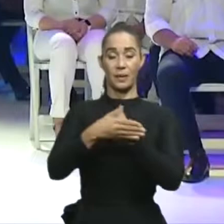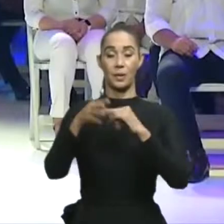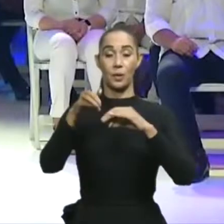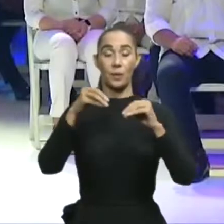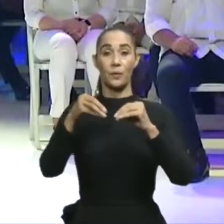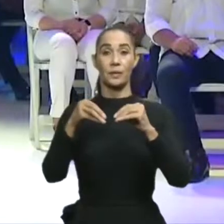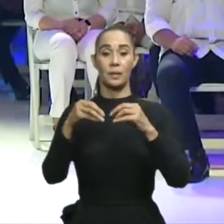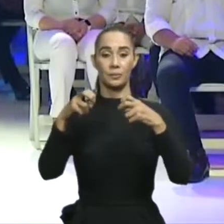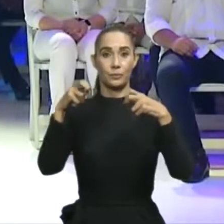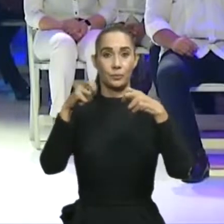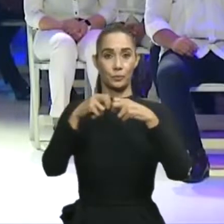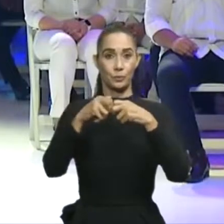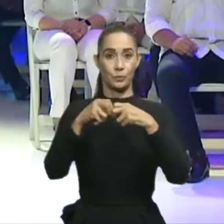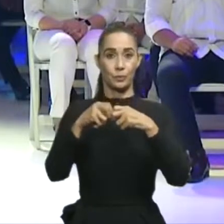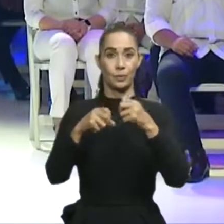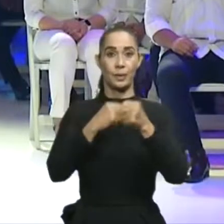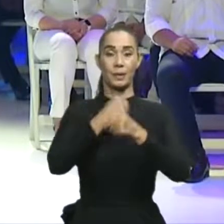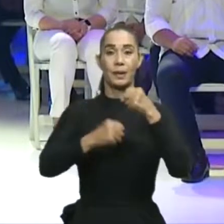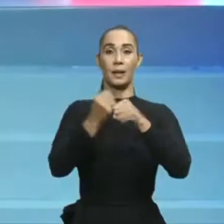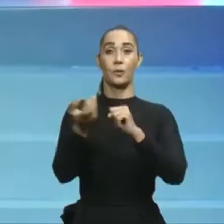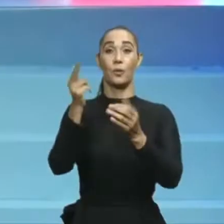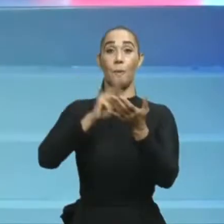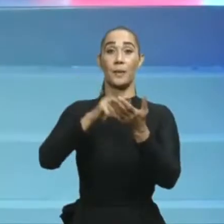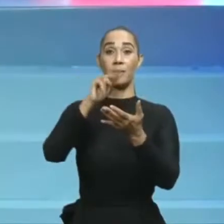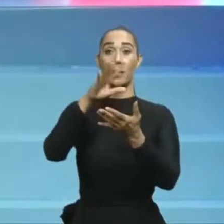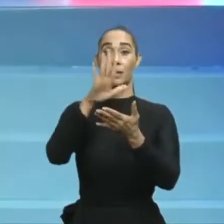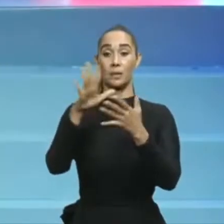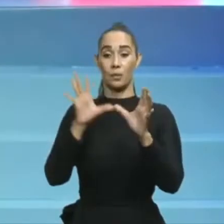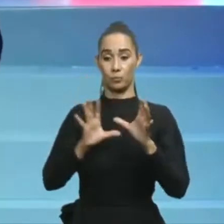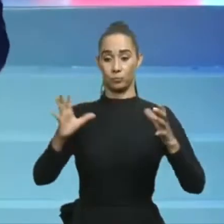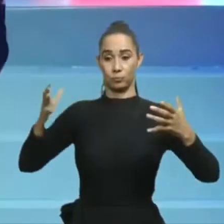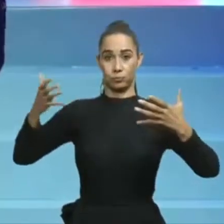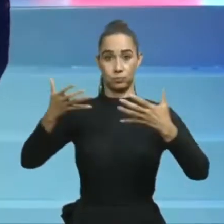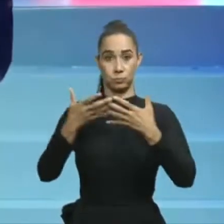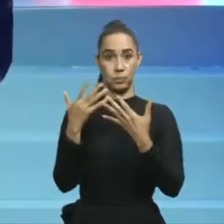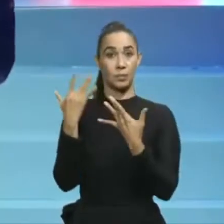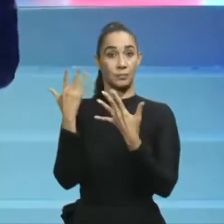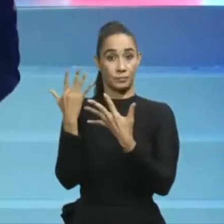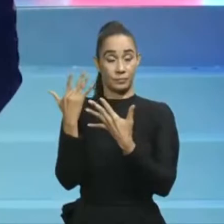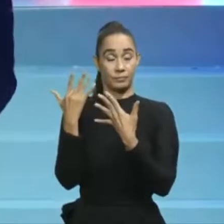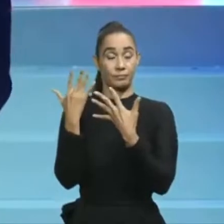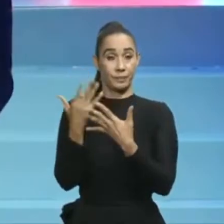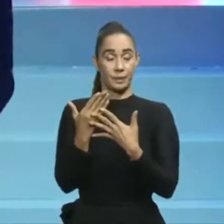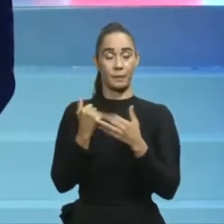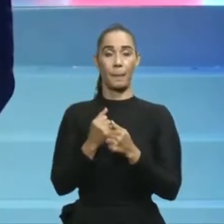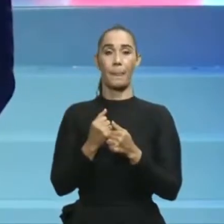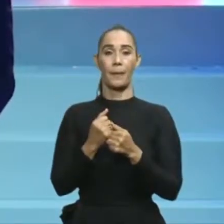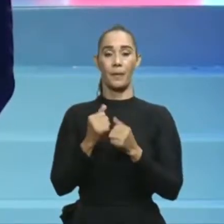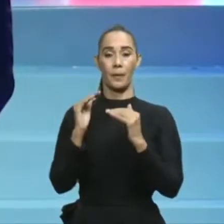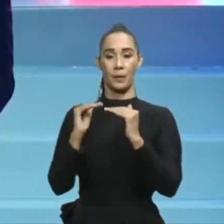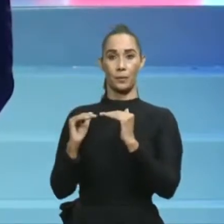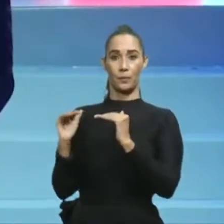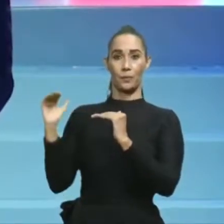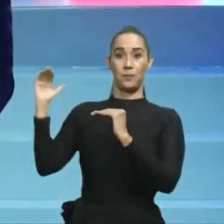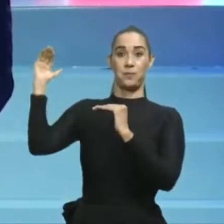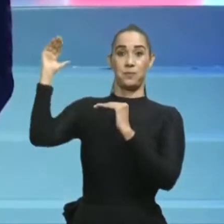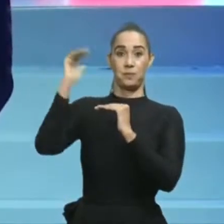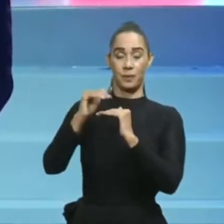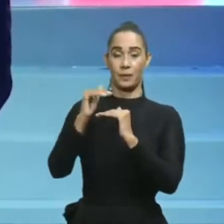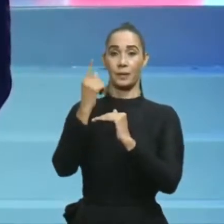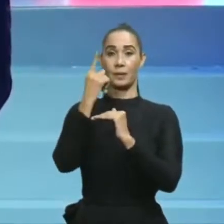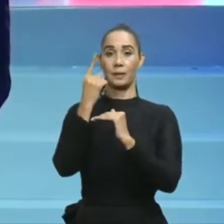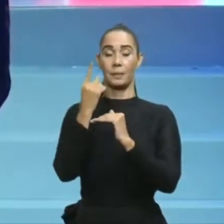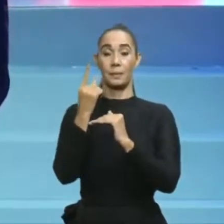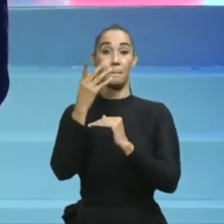eléctrica para el 2025 porque estas plantas toman su tiempo muy superior a la demanda máxima anual